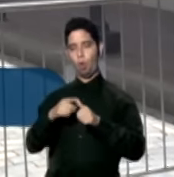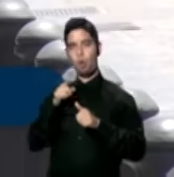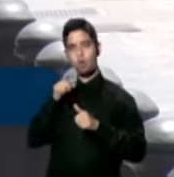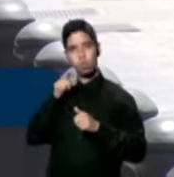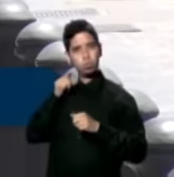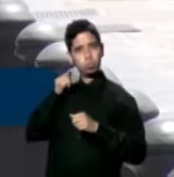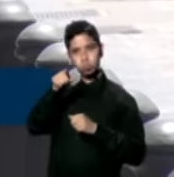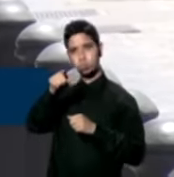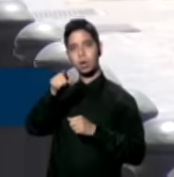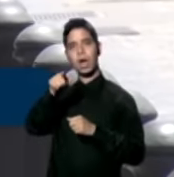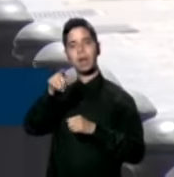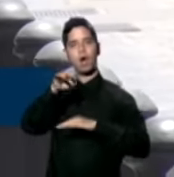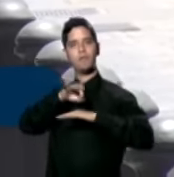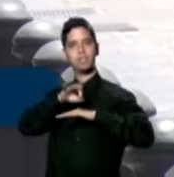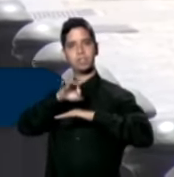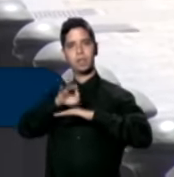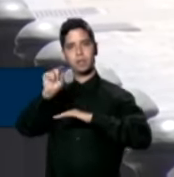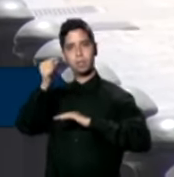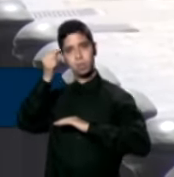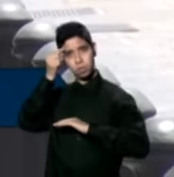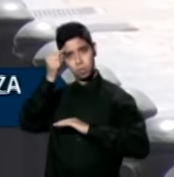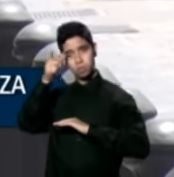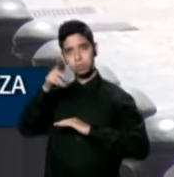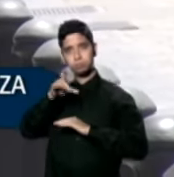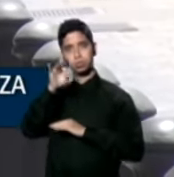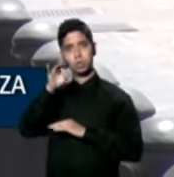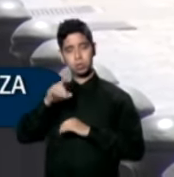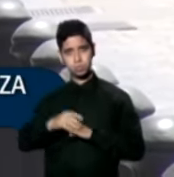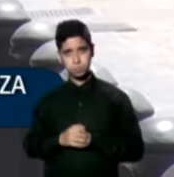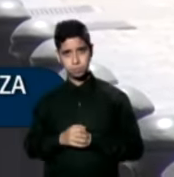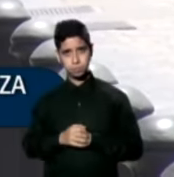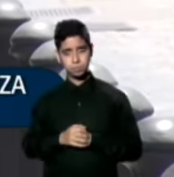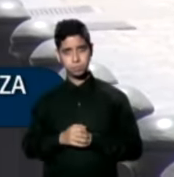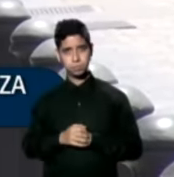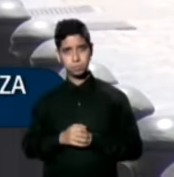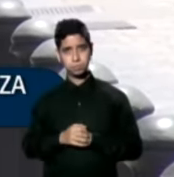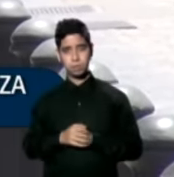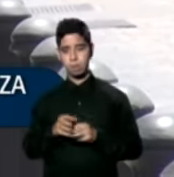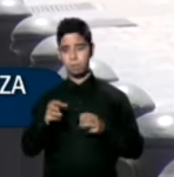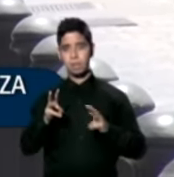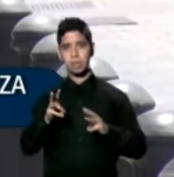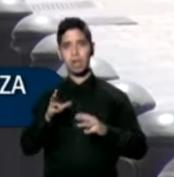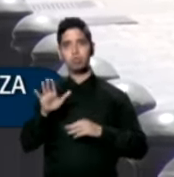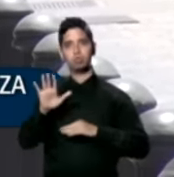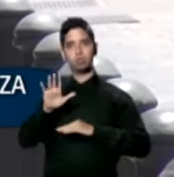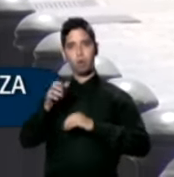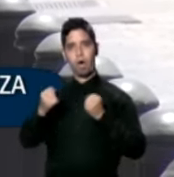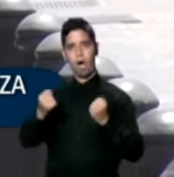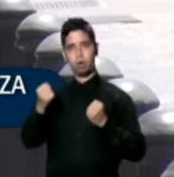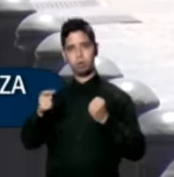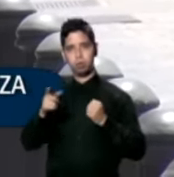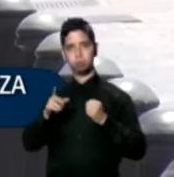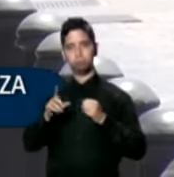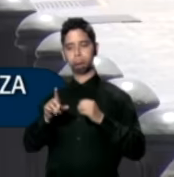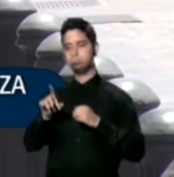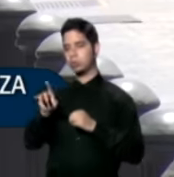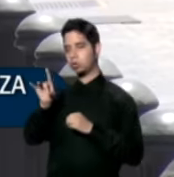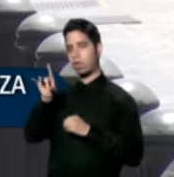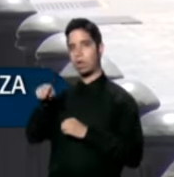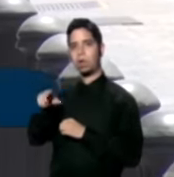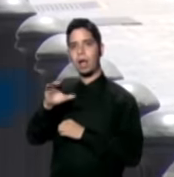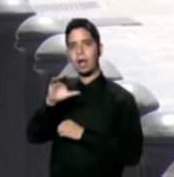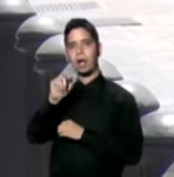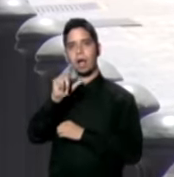del gobernador, fueron localizados durante la investigación, mientras el vehículo de Ramos Medina fue encontrado en la calle Cristo, en el Viejo San